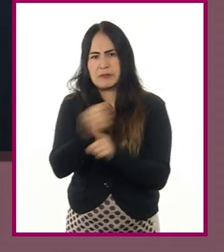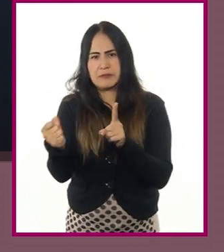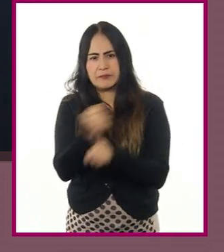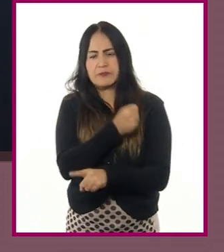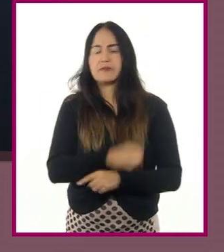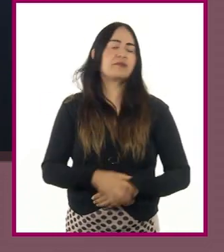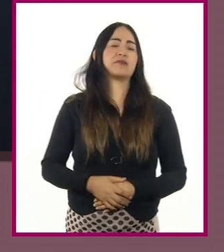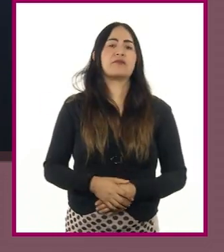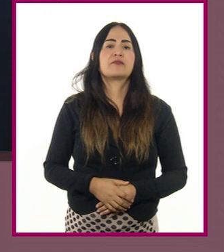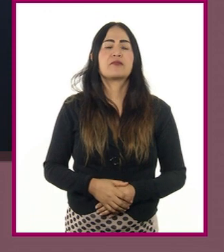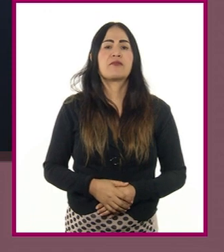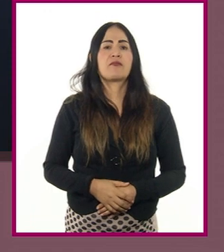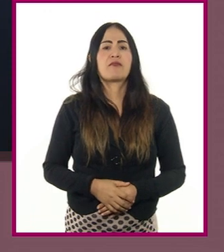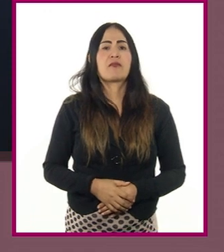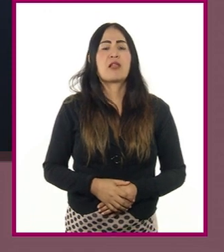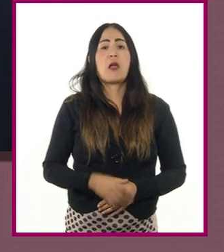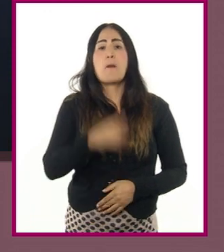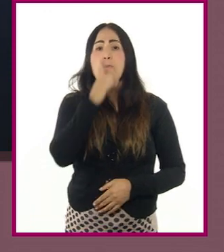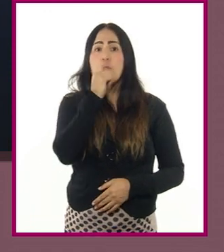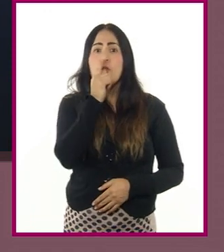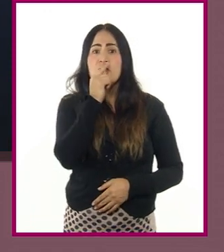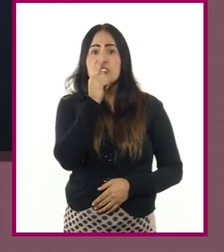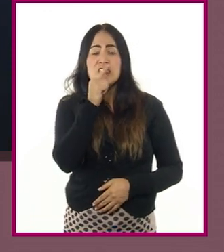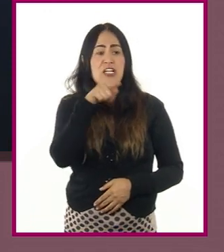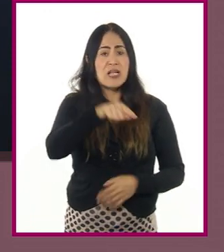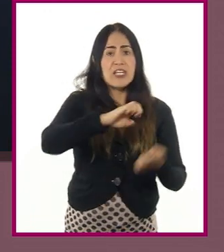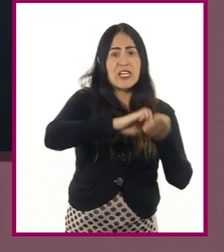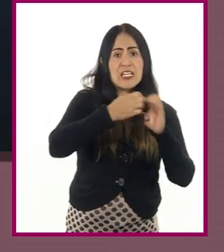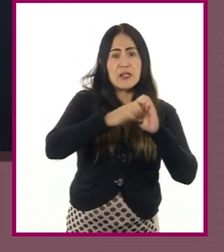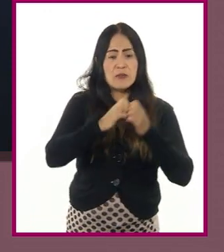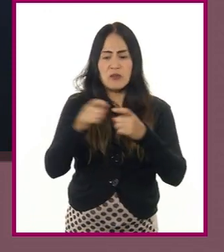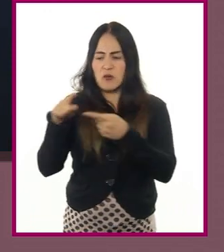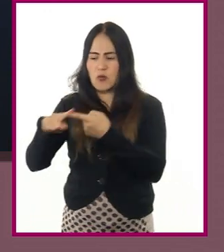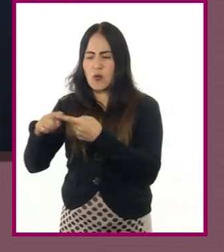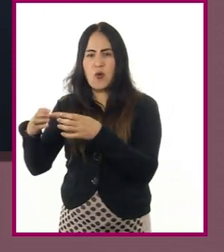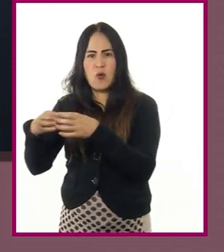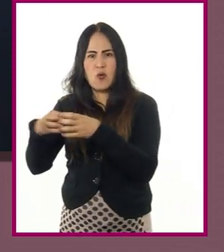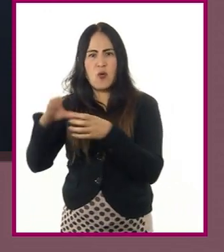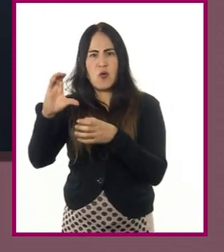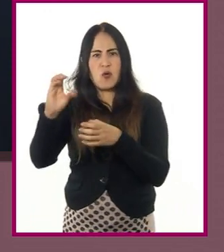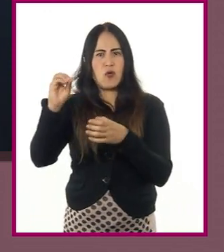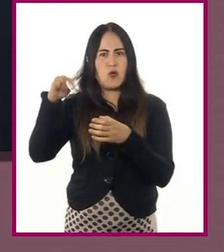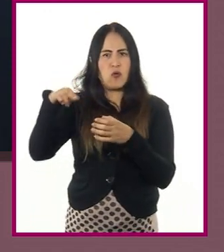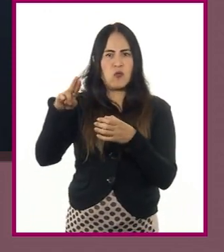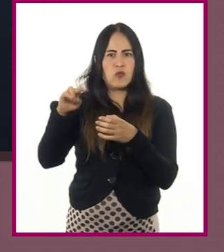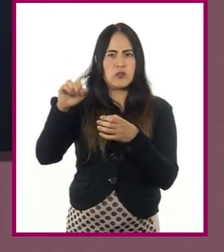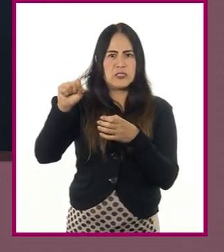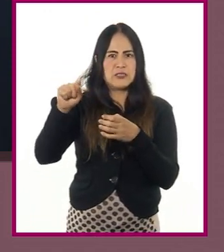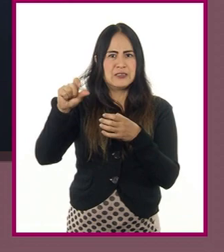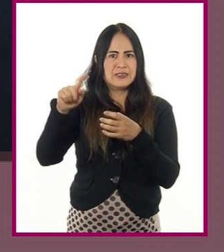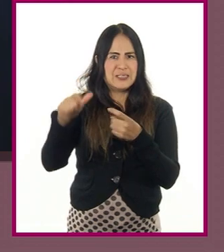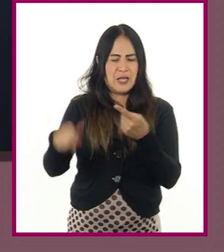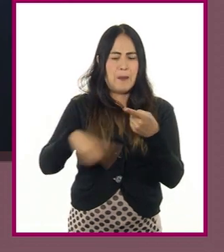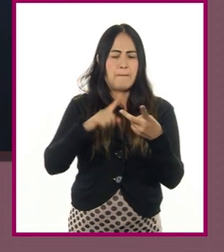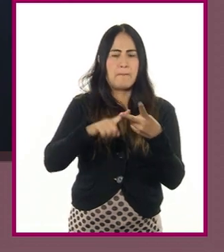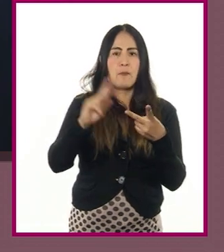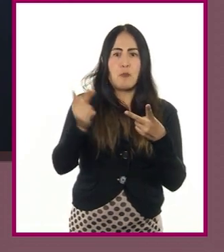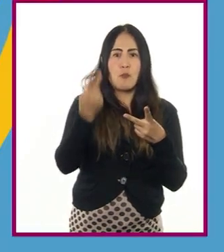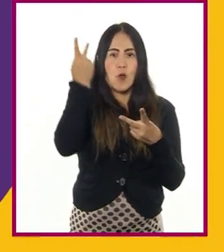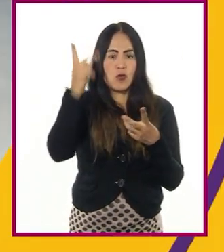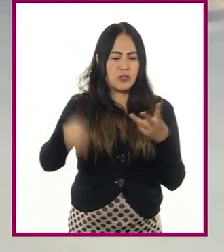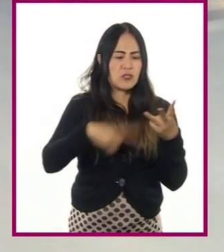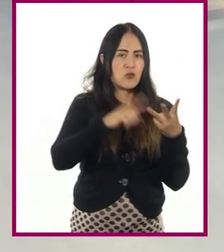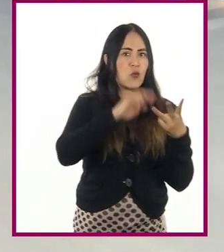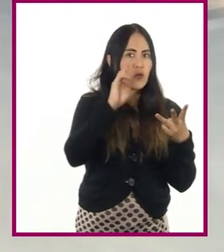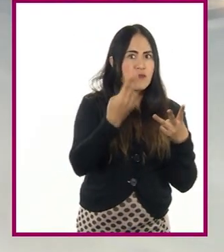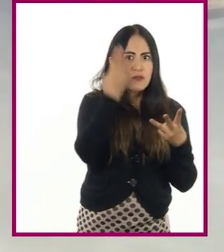En una tarde, la policía se echó de enemiga a la Juventud Comunista, a los politécnicos y a los